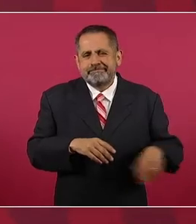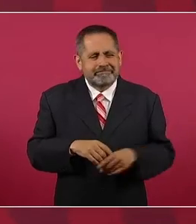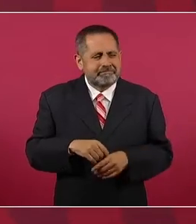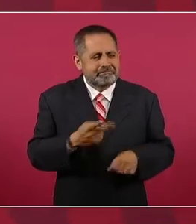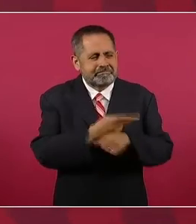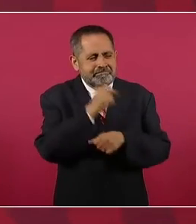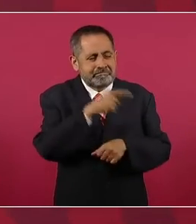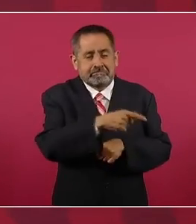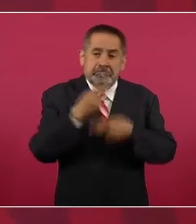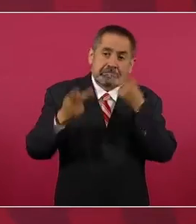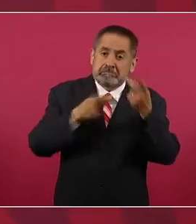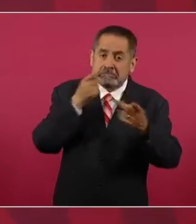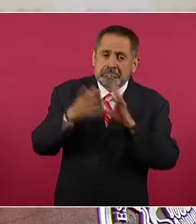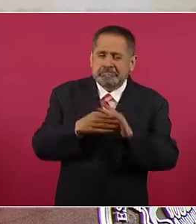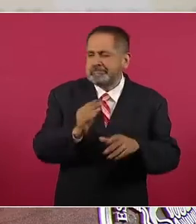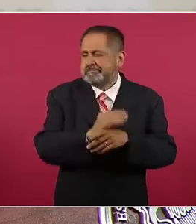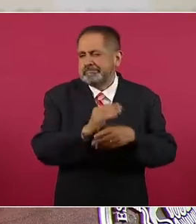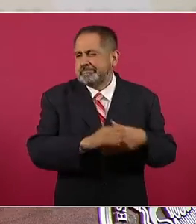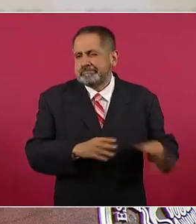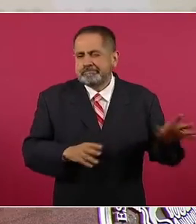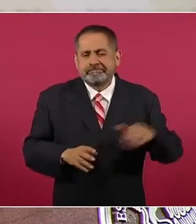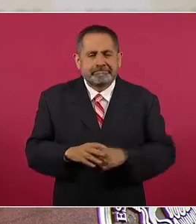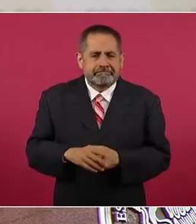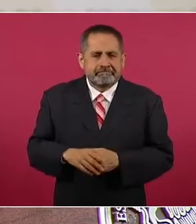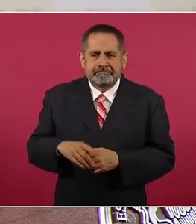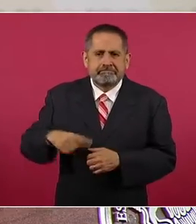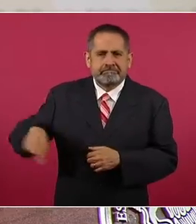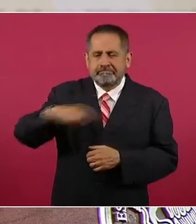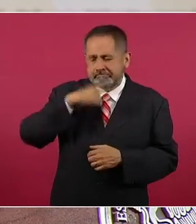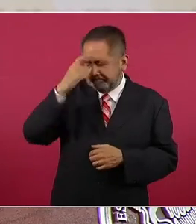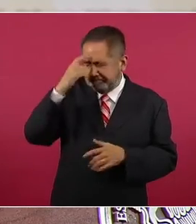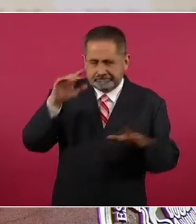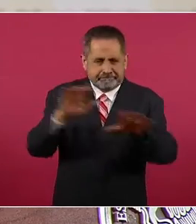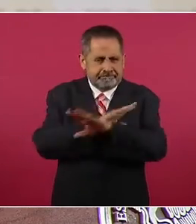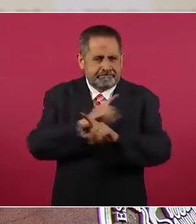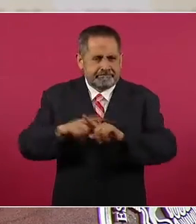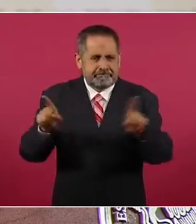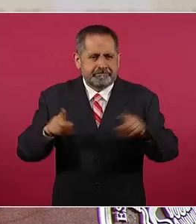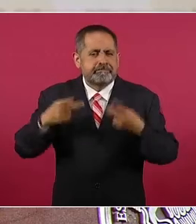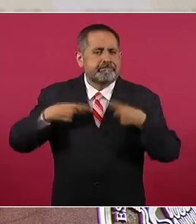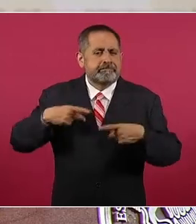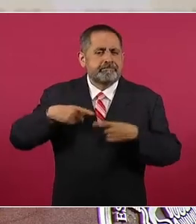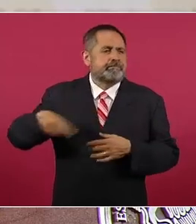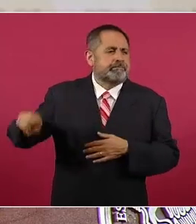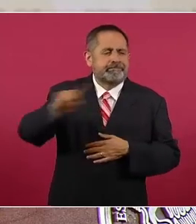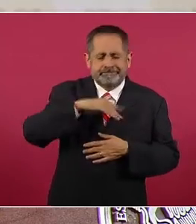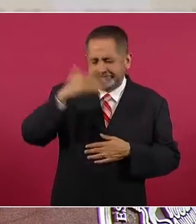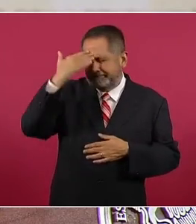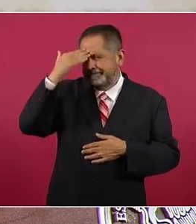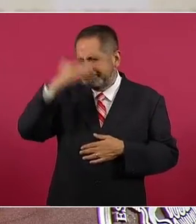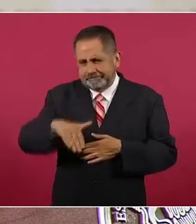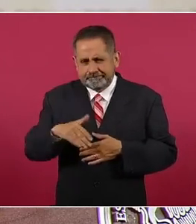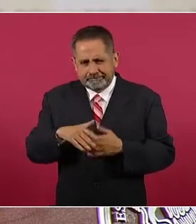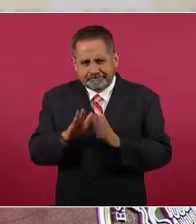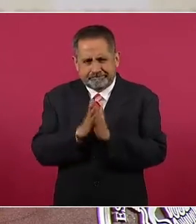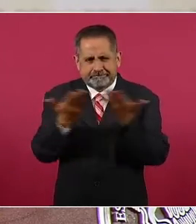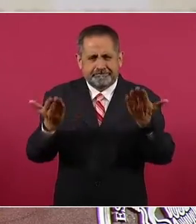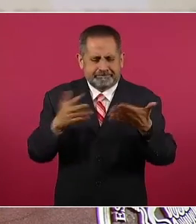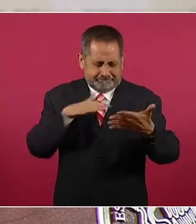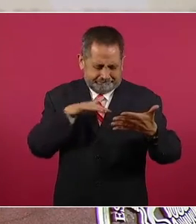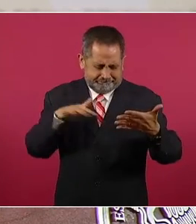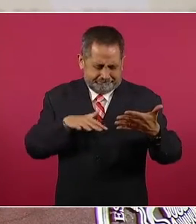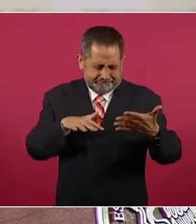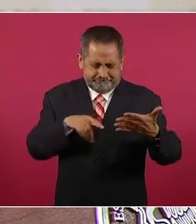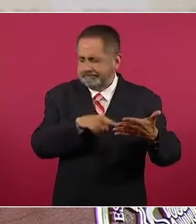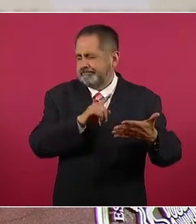efecto. Ya cambiaron las cosas. Ya la gente sabe leer el periódico,